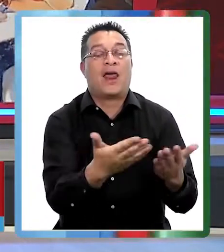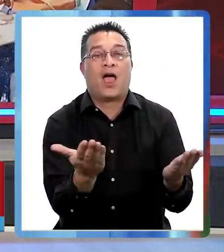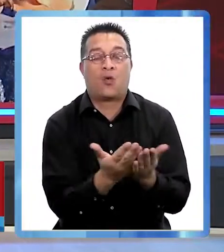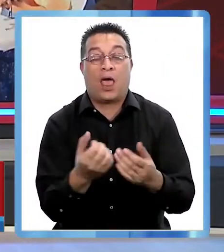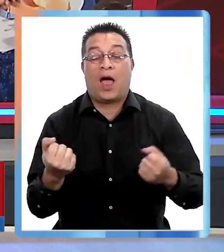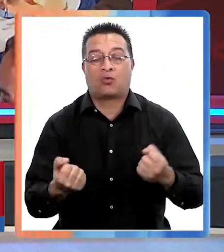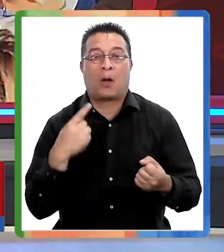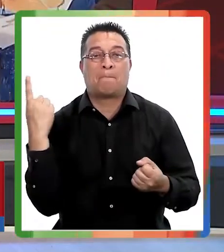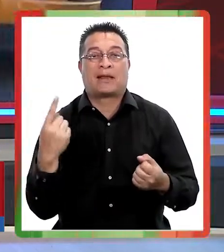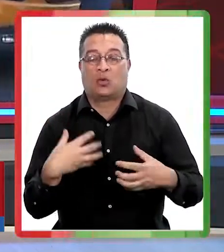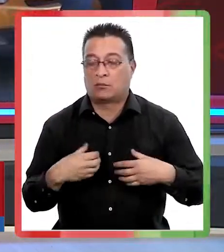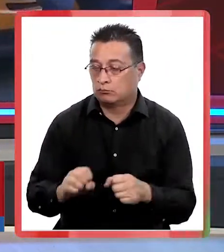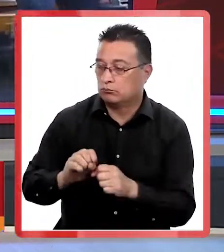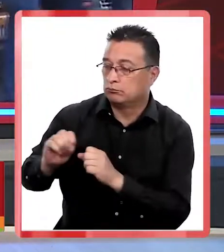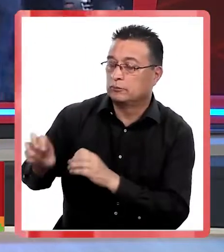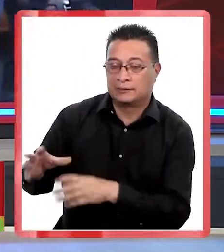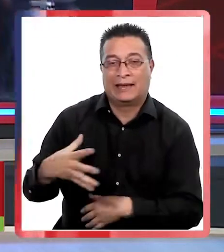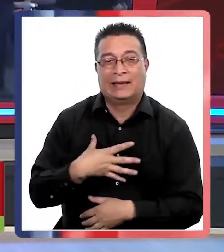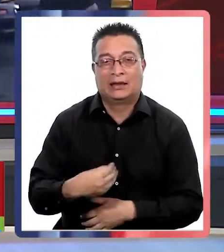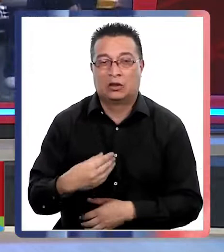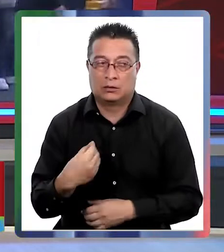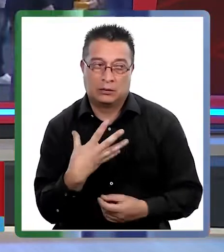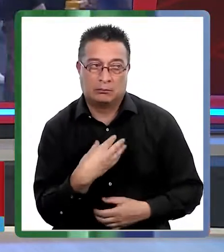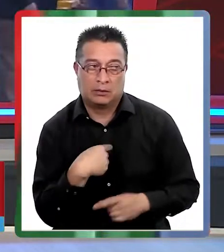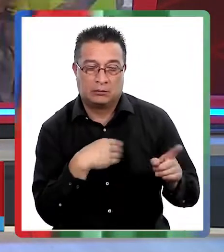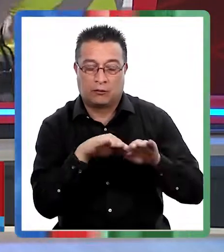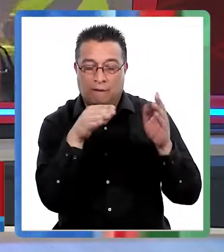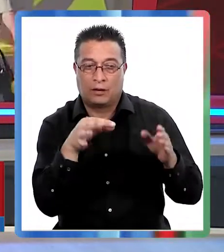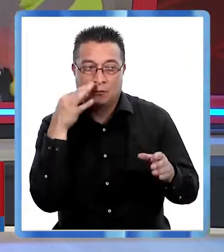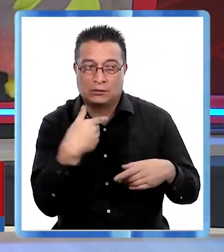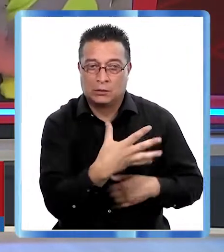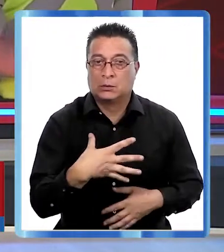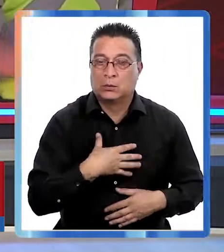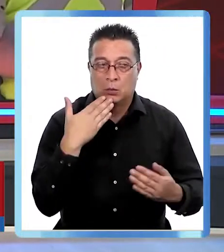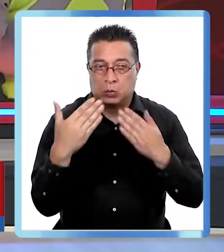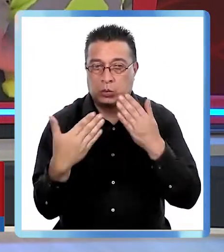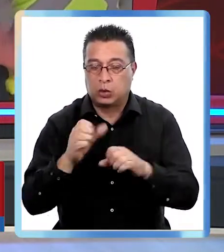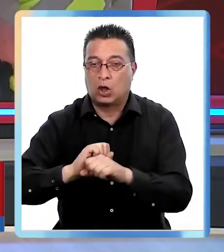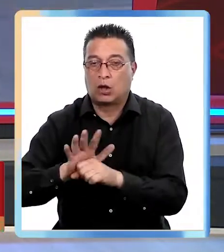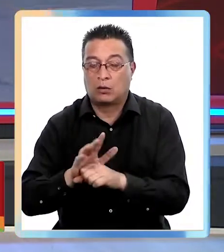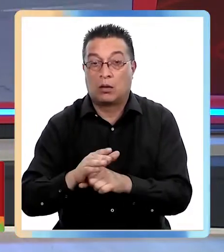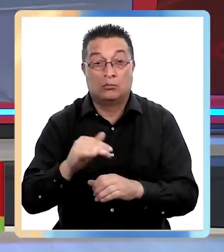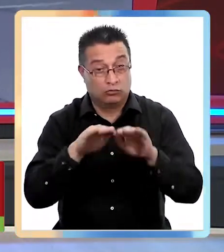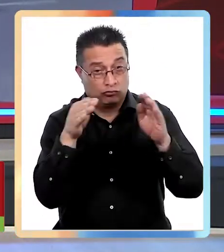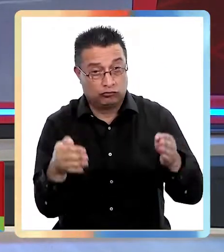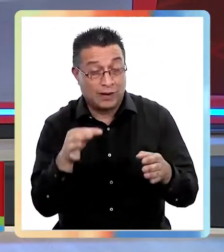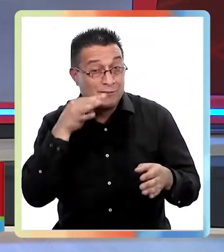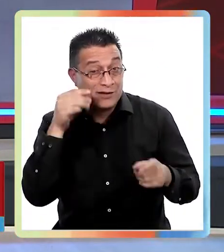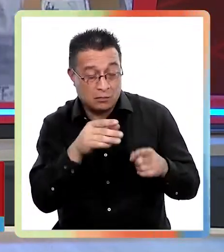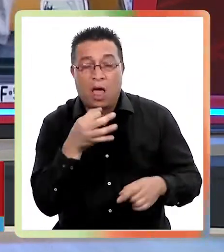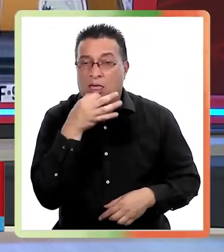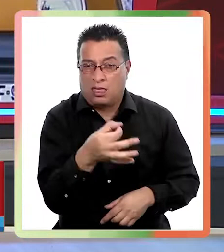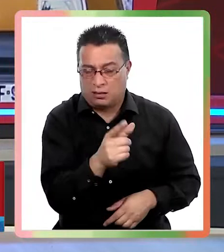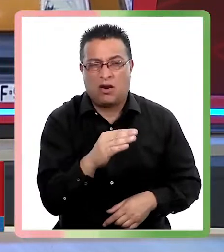colegios. Llegan en sus autos particulares a dejar a sus hijos, todavía temerosos de los contagios de COVID-19. Pero los transportistas escolares llaman a